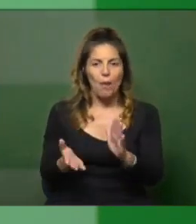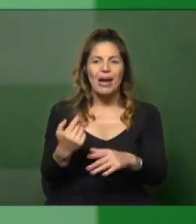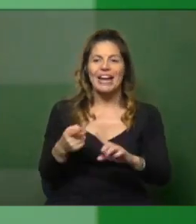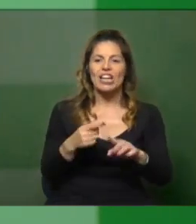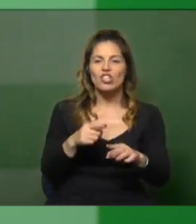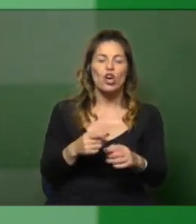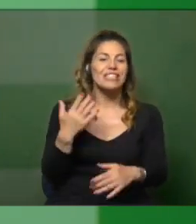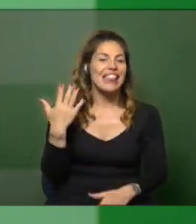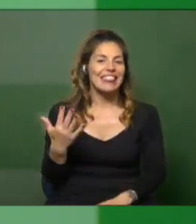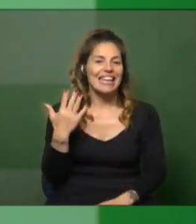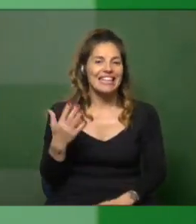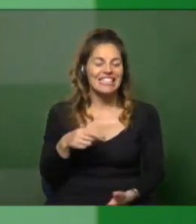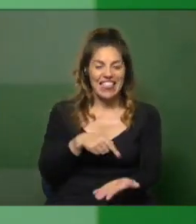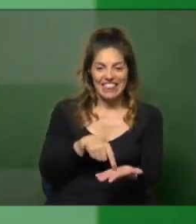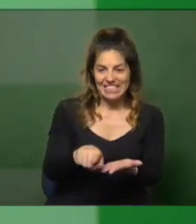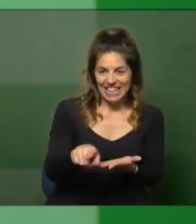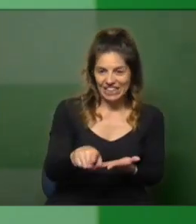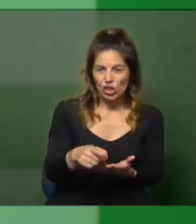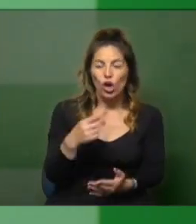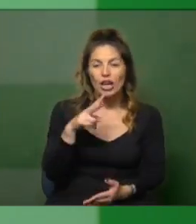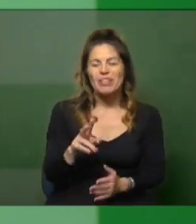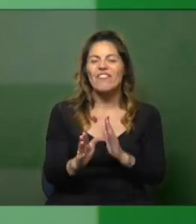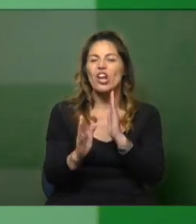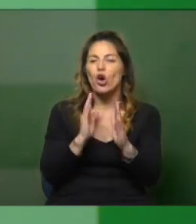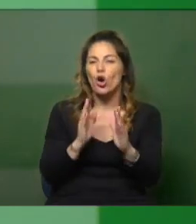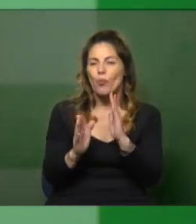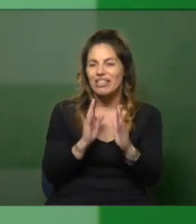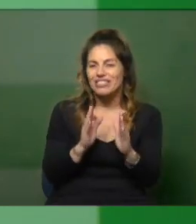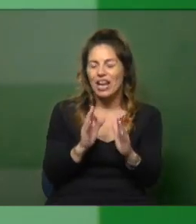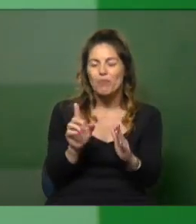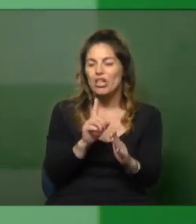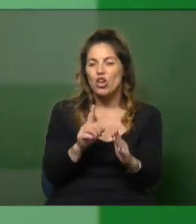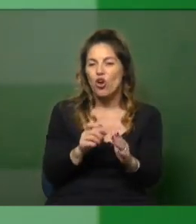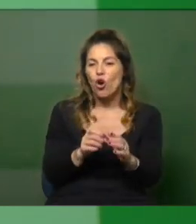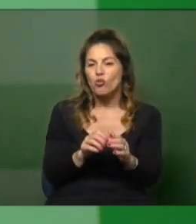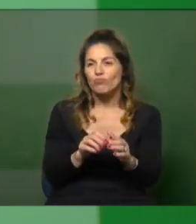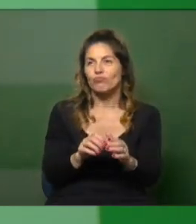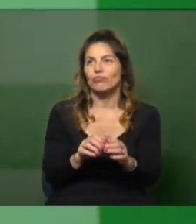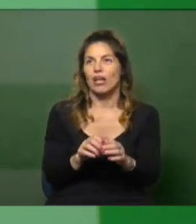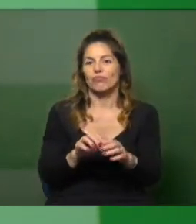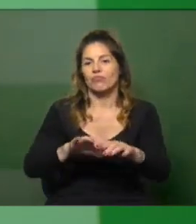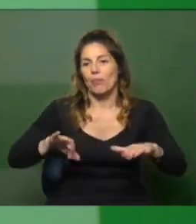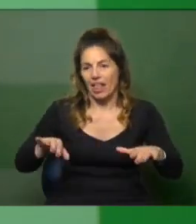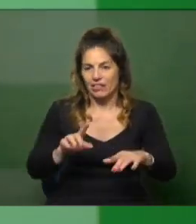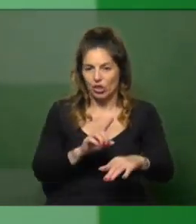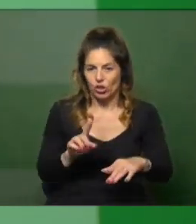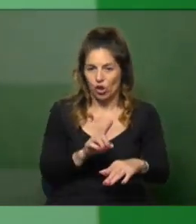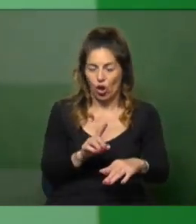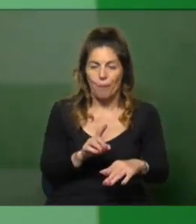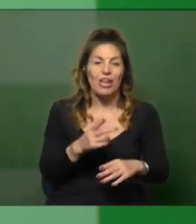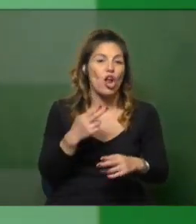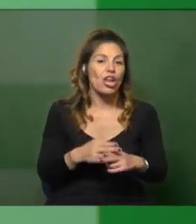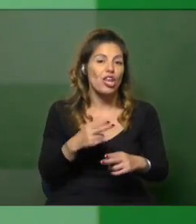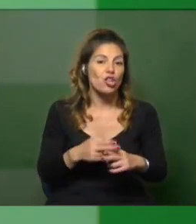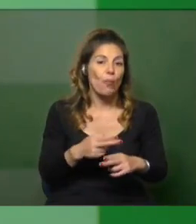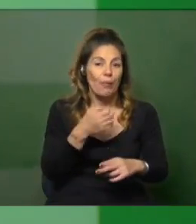con esa derecha de Centro que miraba mucho lo comercial pero pero no era tan disruptivo como lo que hemos escuchado pero les nombro para